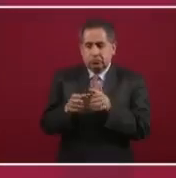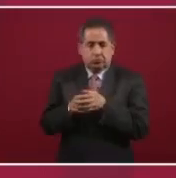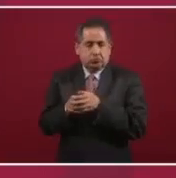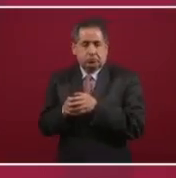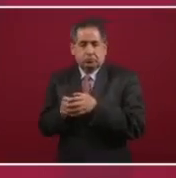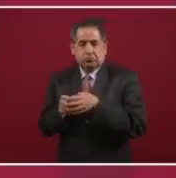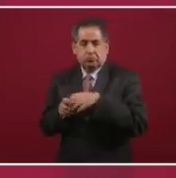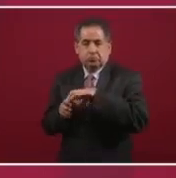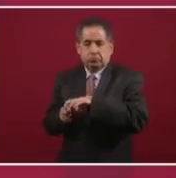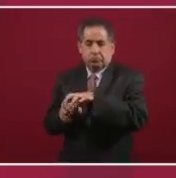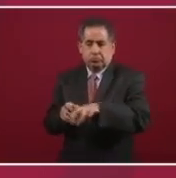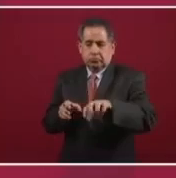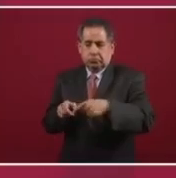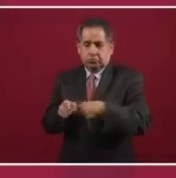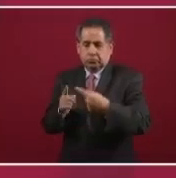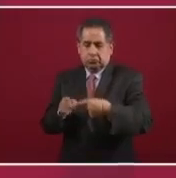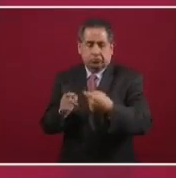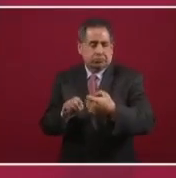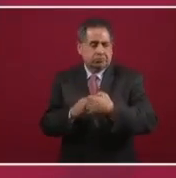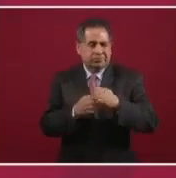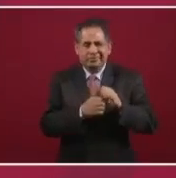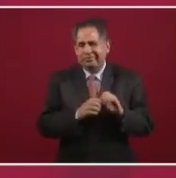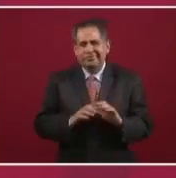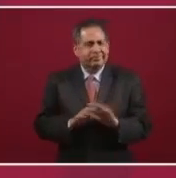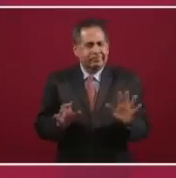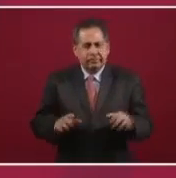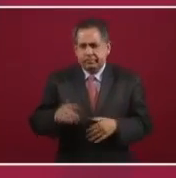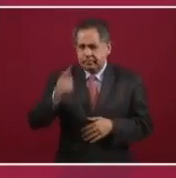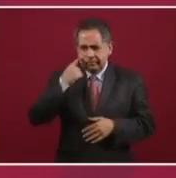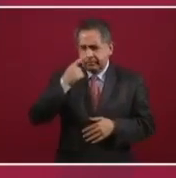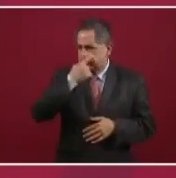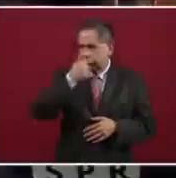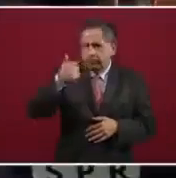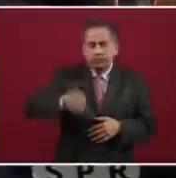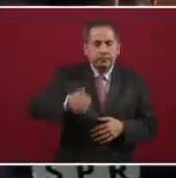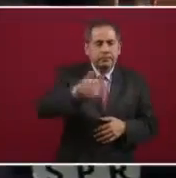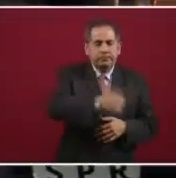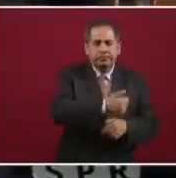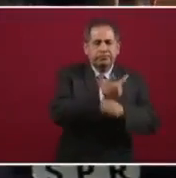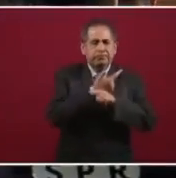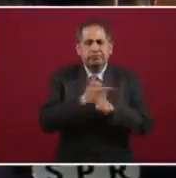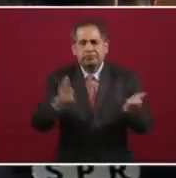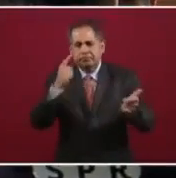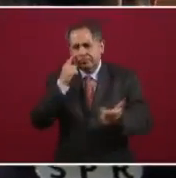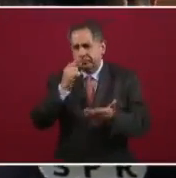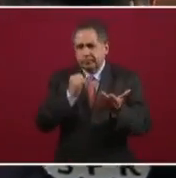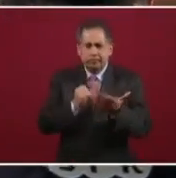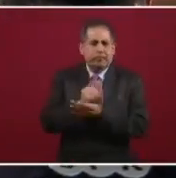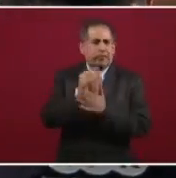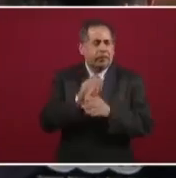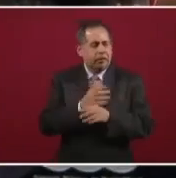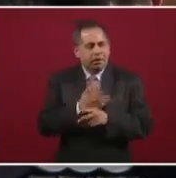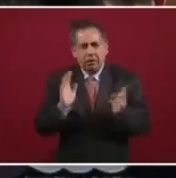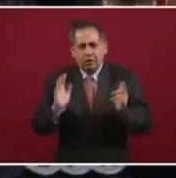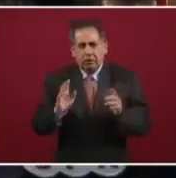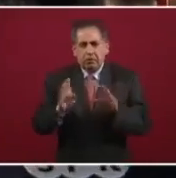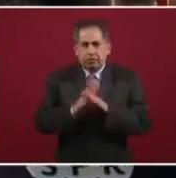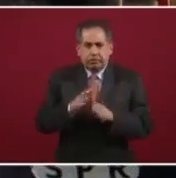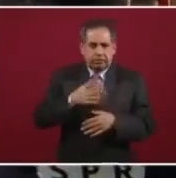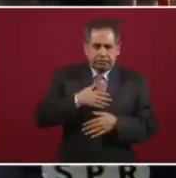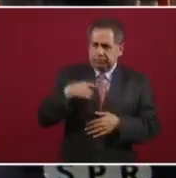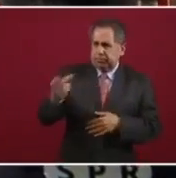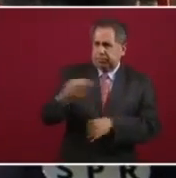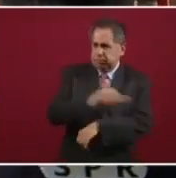sectarismos, que cada ciudadano libremente decida, que puede uno tener un